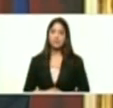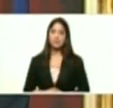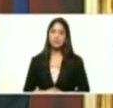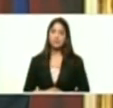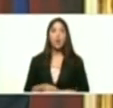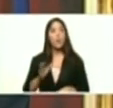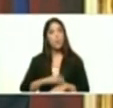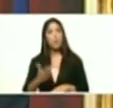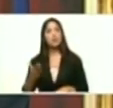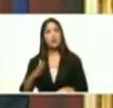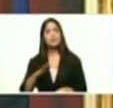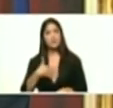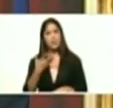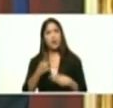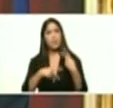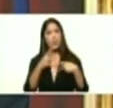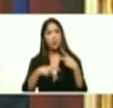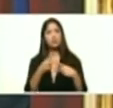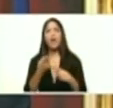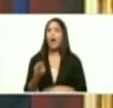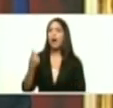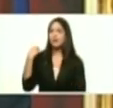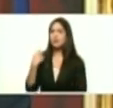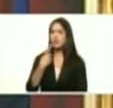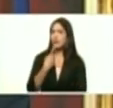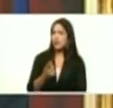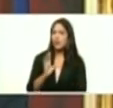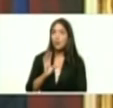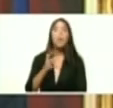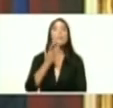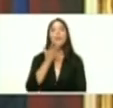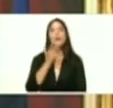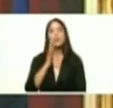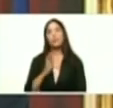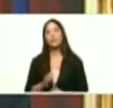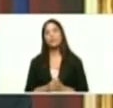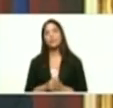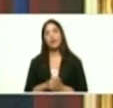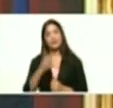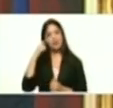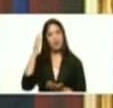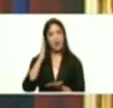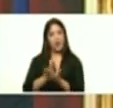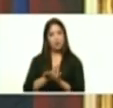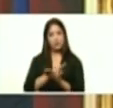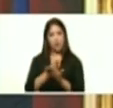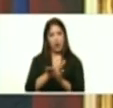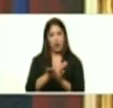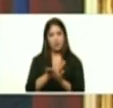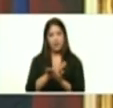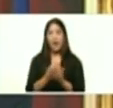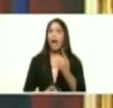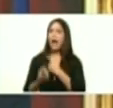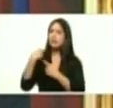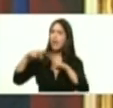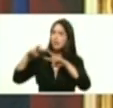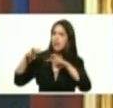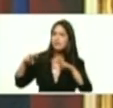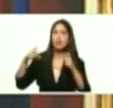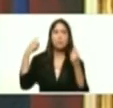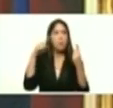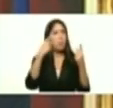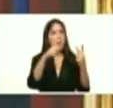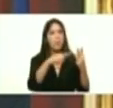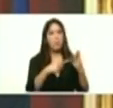porque se puede producir. Decíamos ayer, por ejemplo, la yuca. Ayer estábamos analizando varios productos.